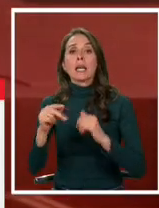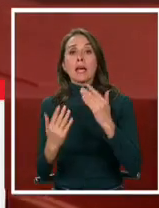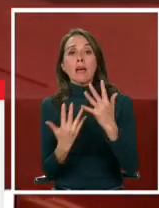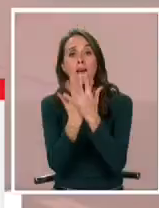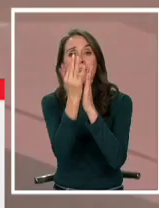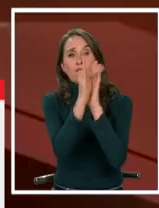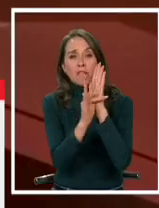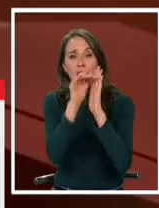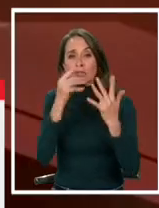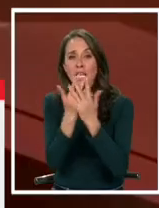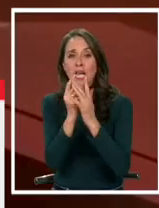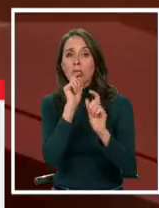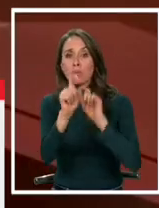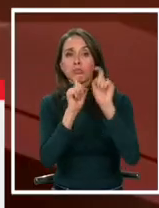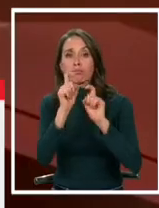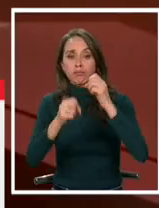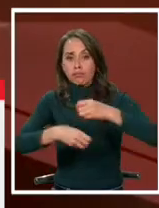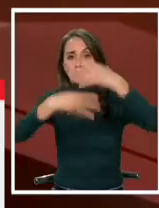redes